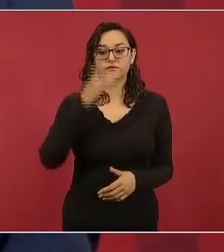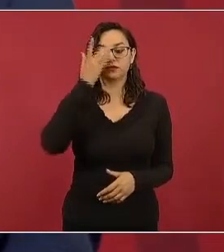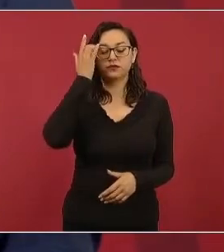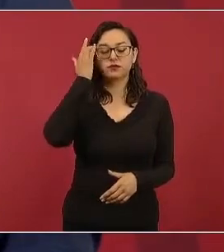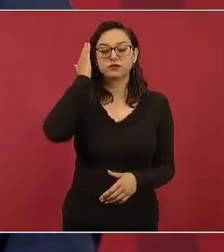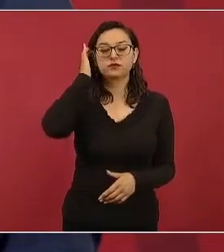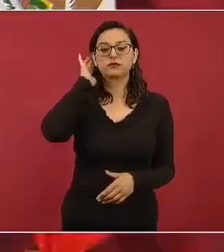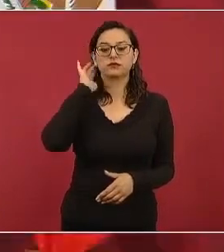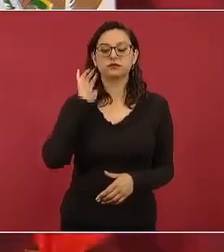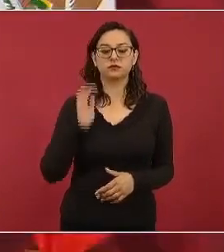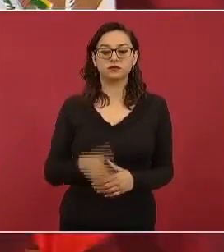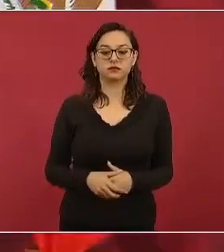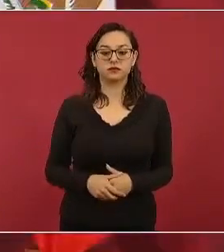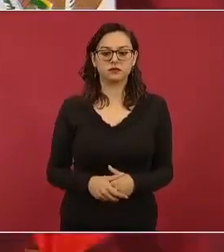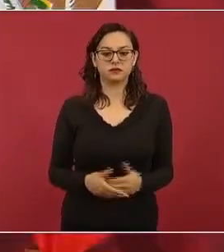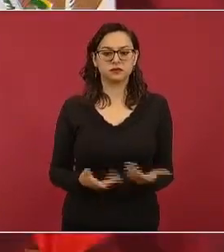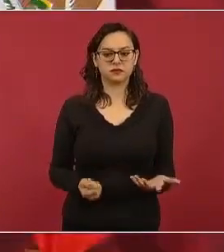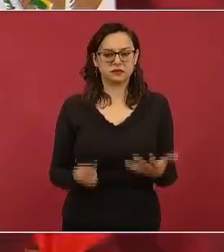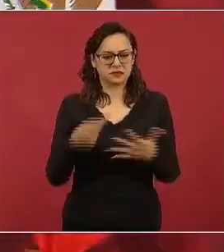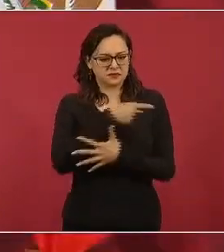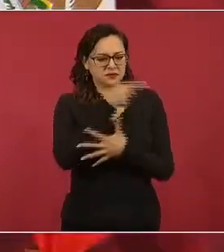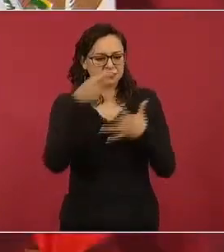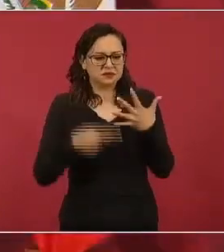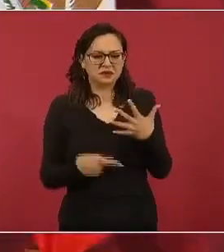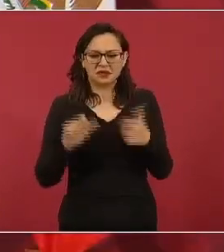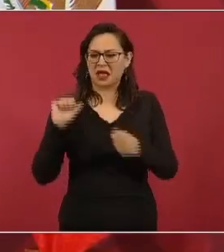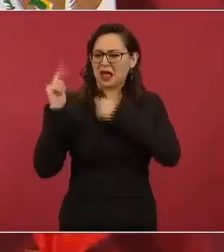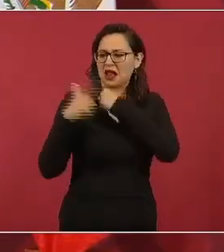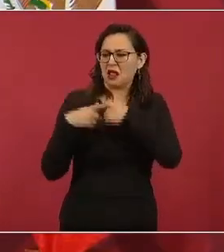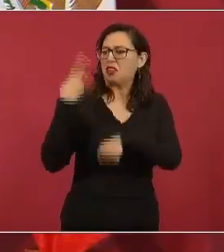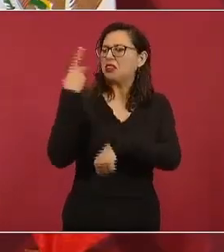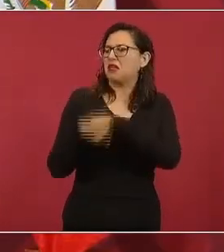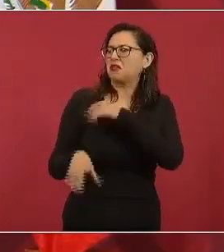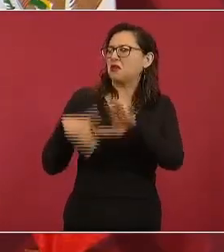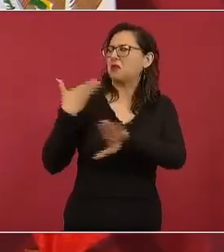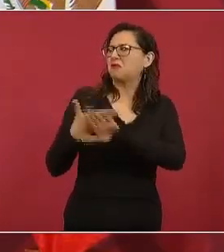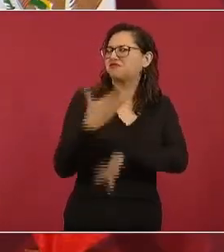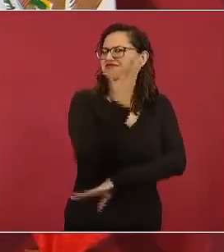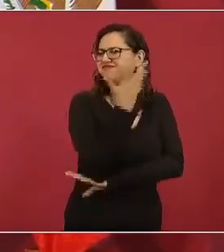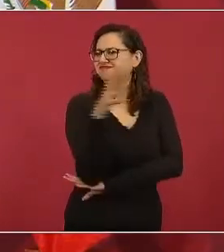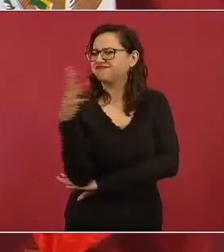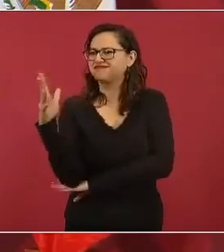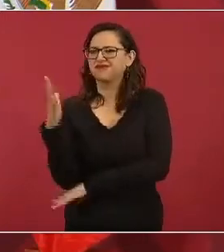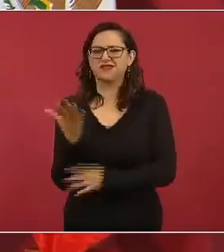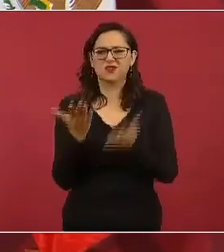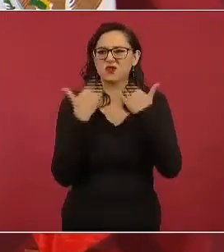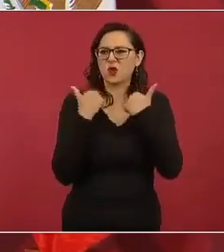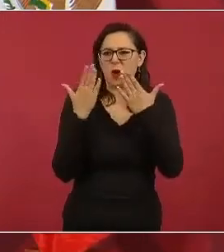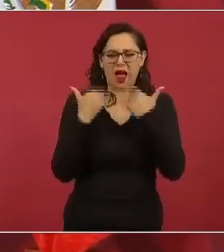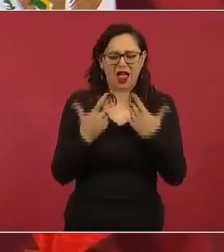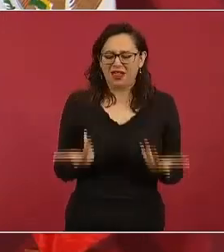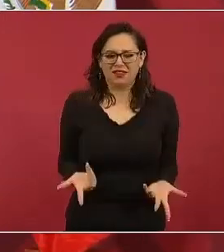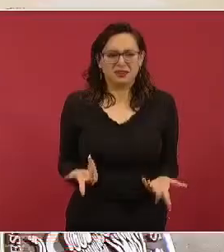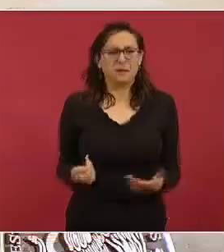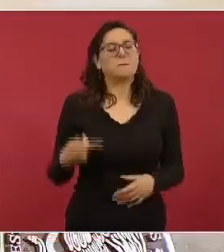No hay elementos, pero en una de esas son los mismos que han destruido